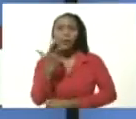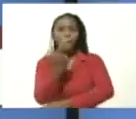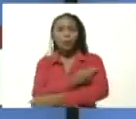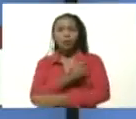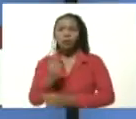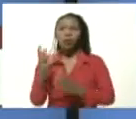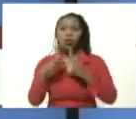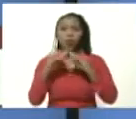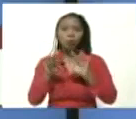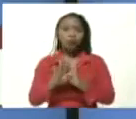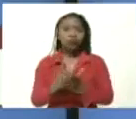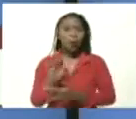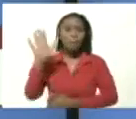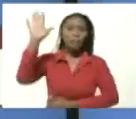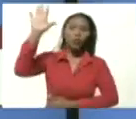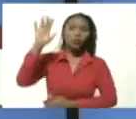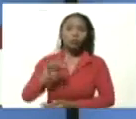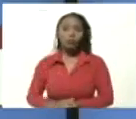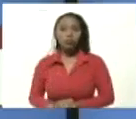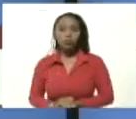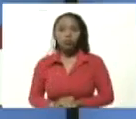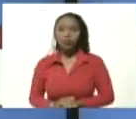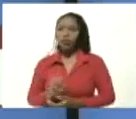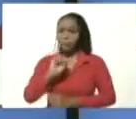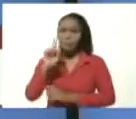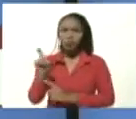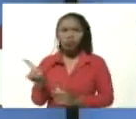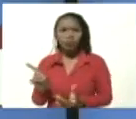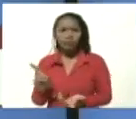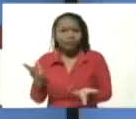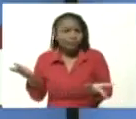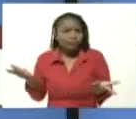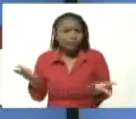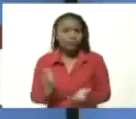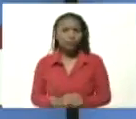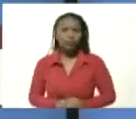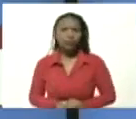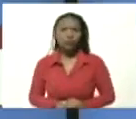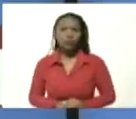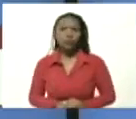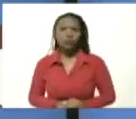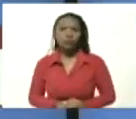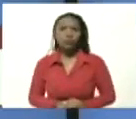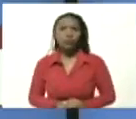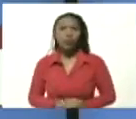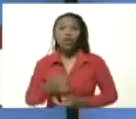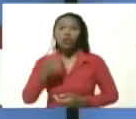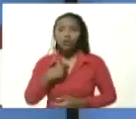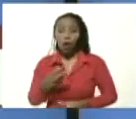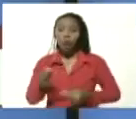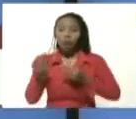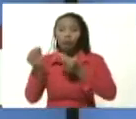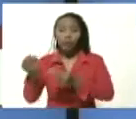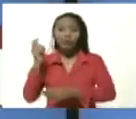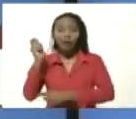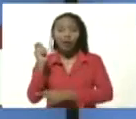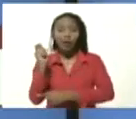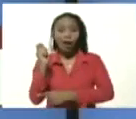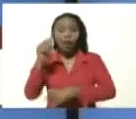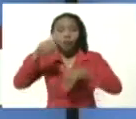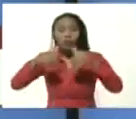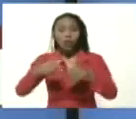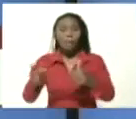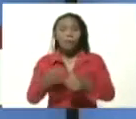Todo el mundo levanta la mano. Lo pregunto en las concentraciones. Y les doy una tarea a los que votaron en las primarias, porque